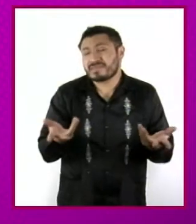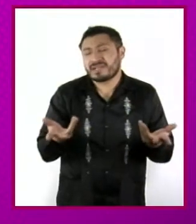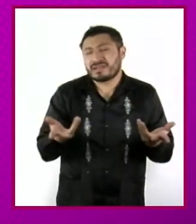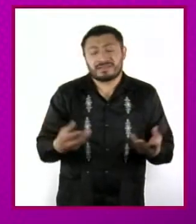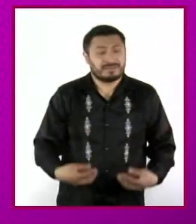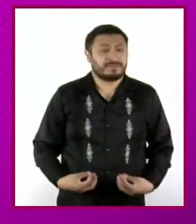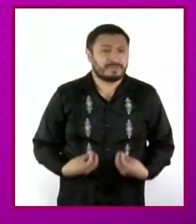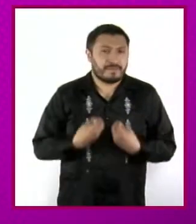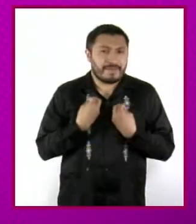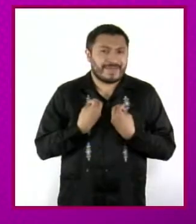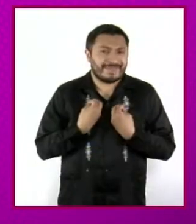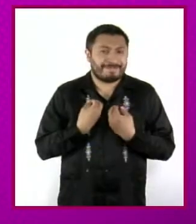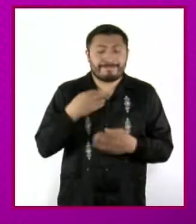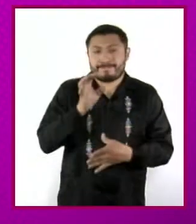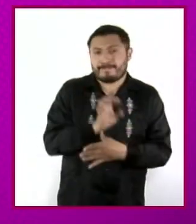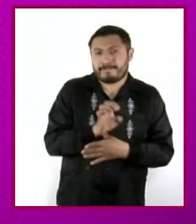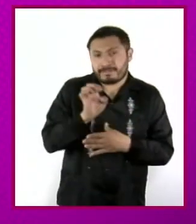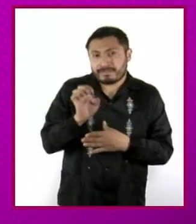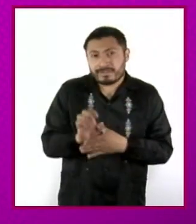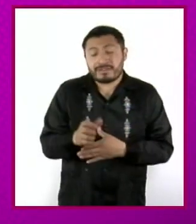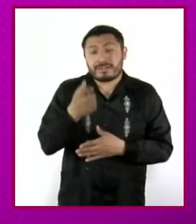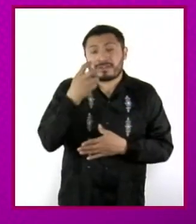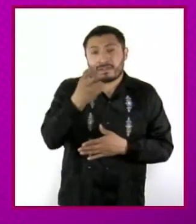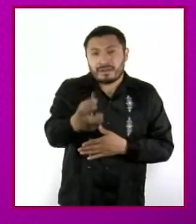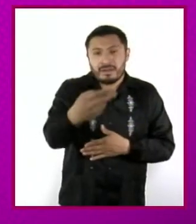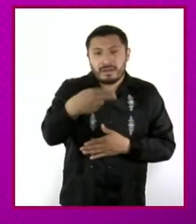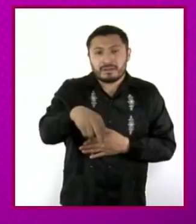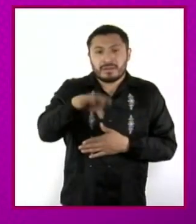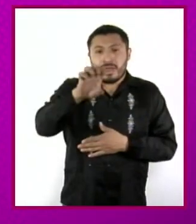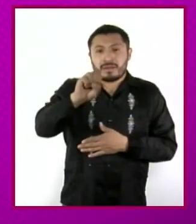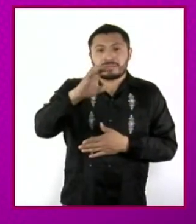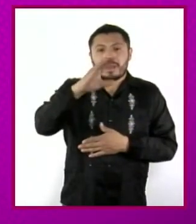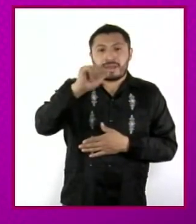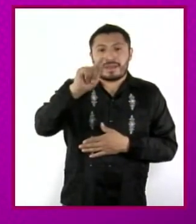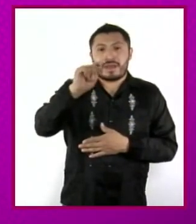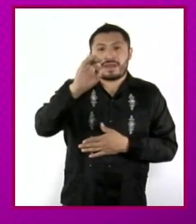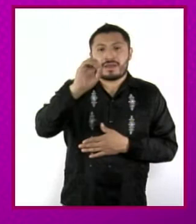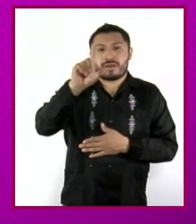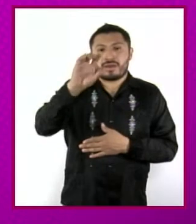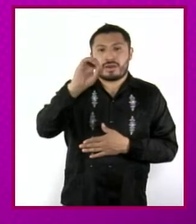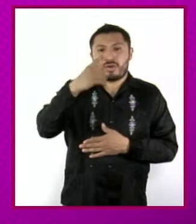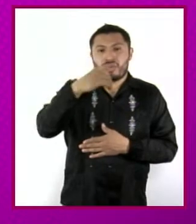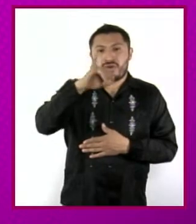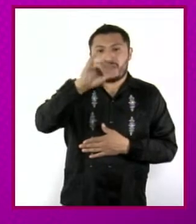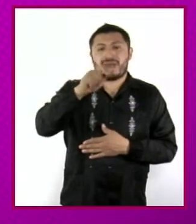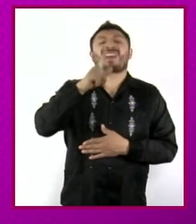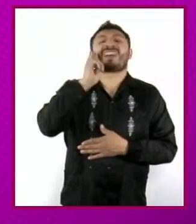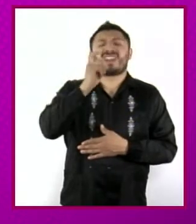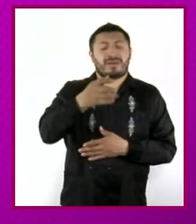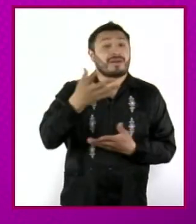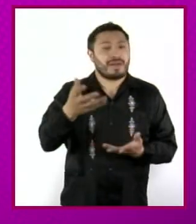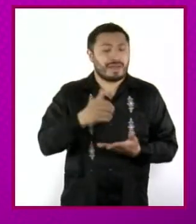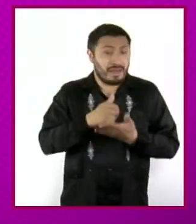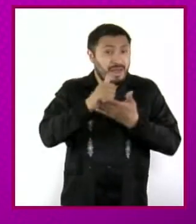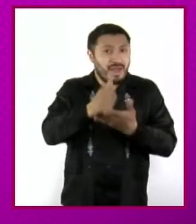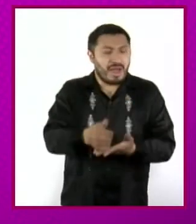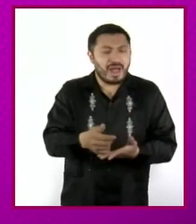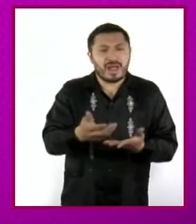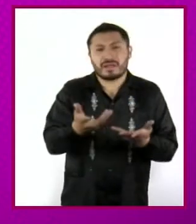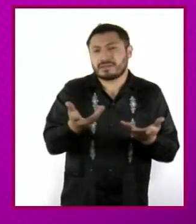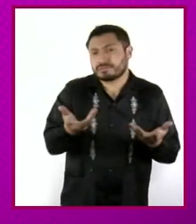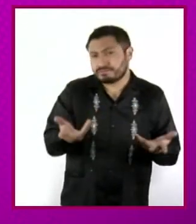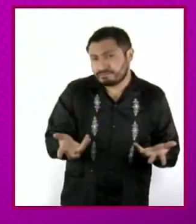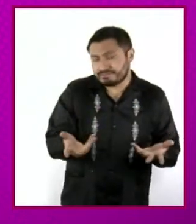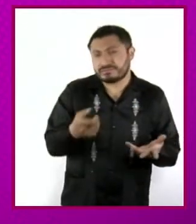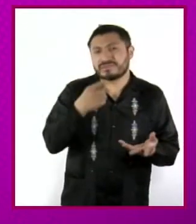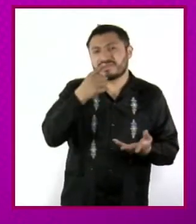esta vida. Entonces a eso se le denomina escatología y es lo que permite precisamente